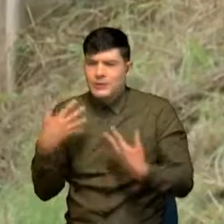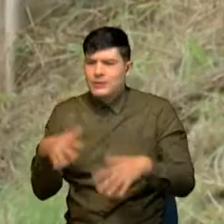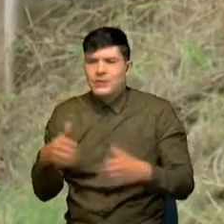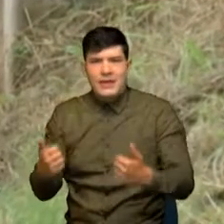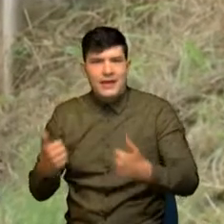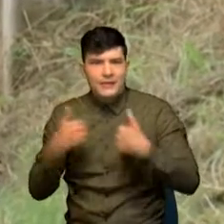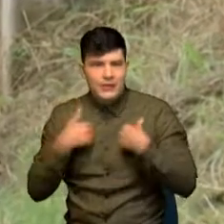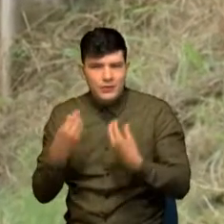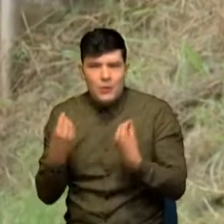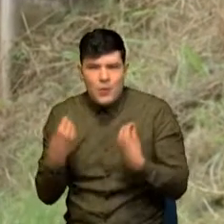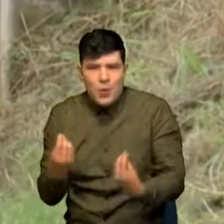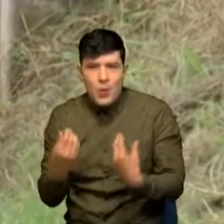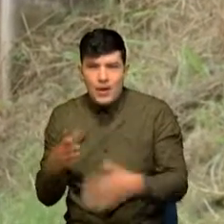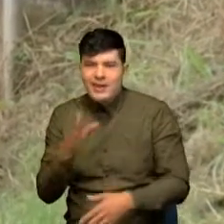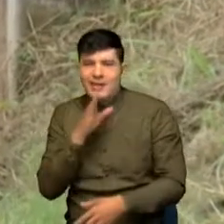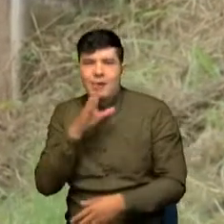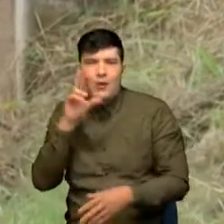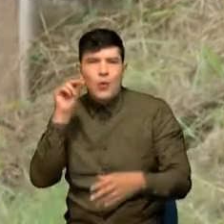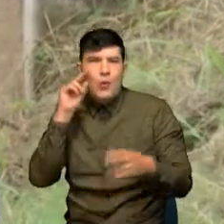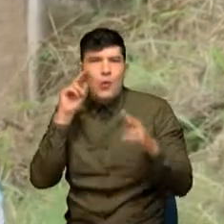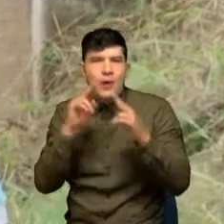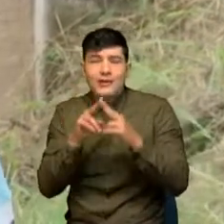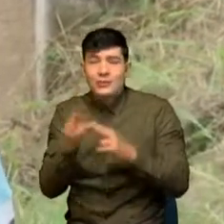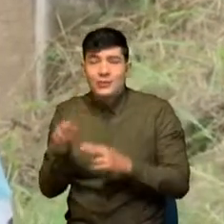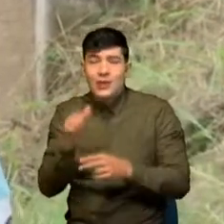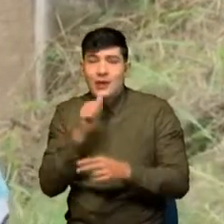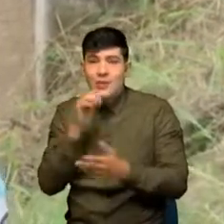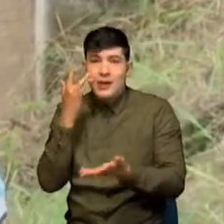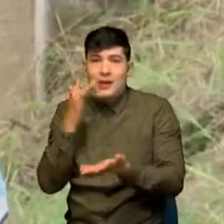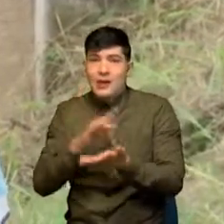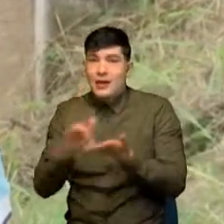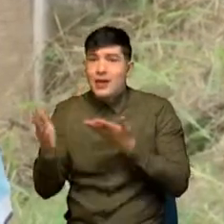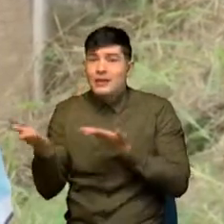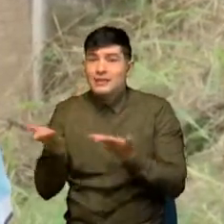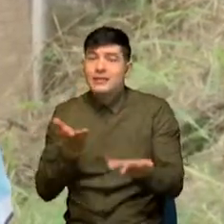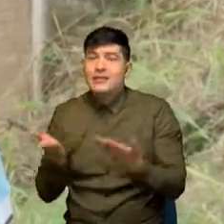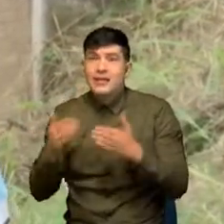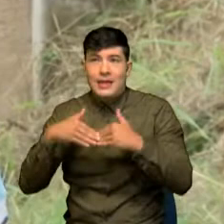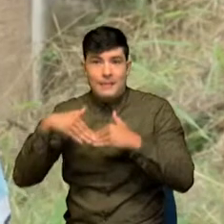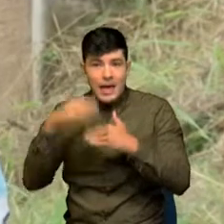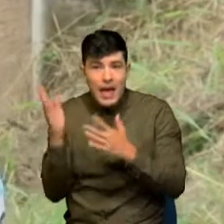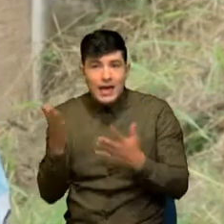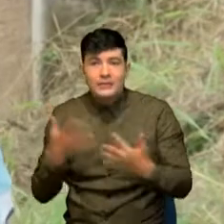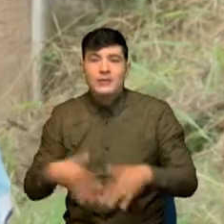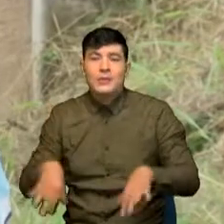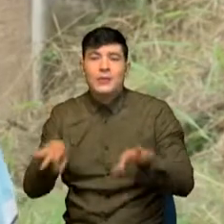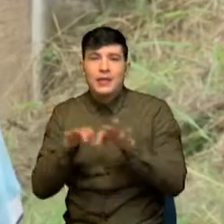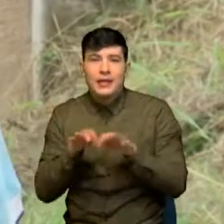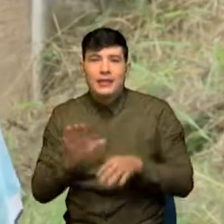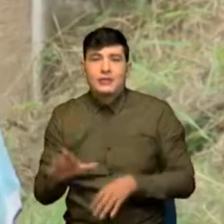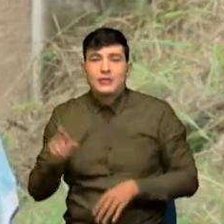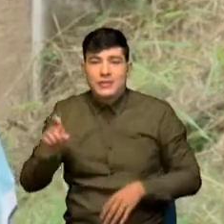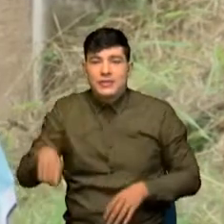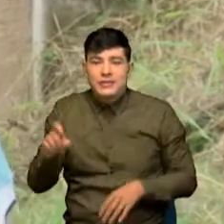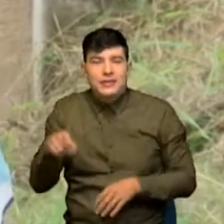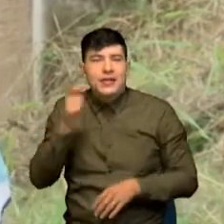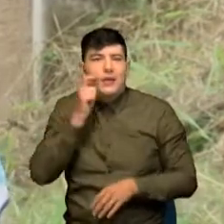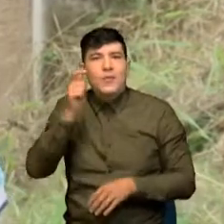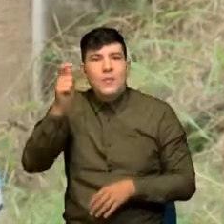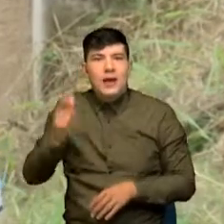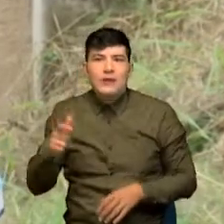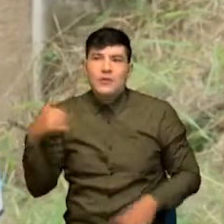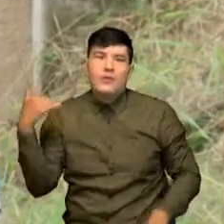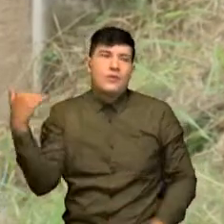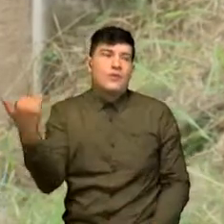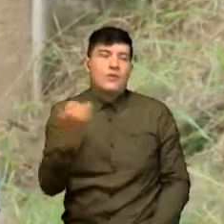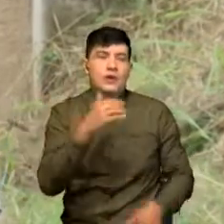¿Quién no conoce que el agua potable es el servicio más importante que tiene un ser humano? Porque tengamos en cuenta